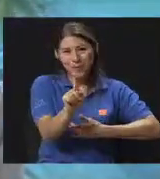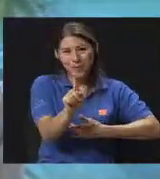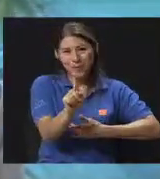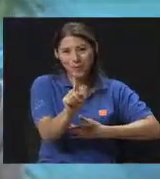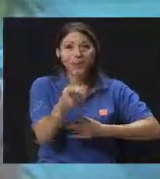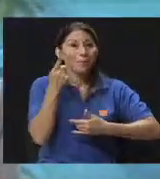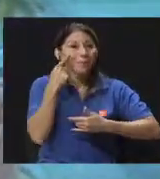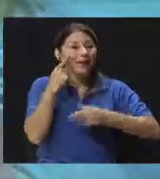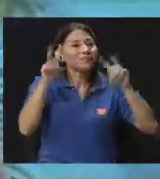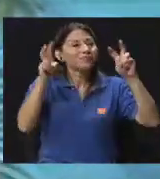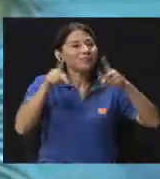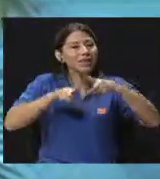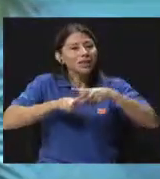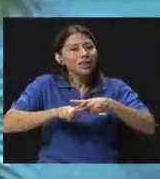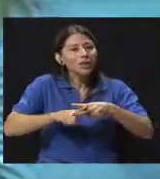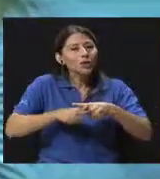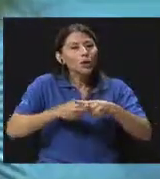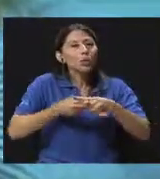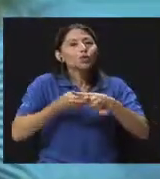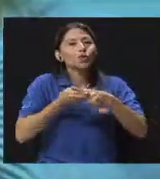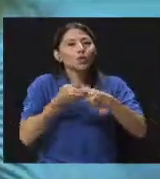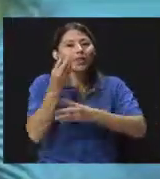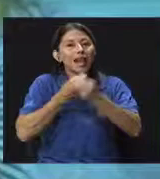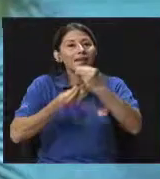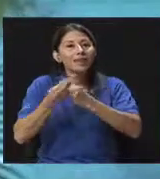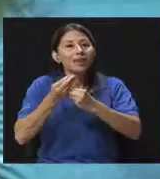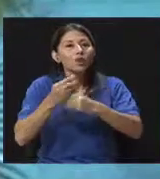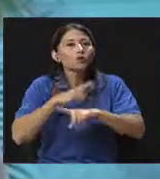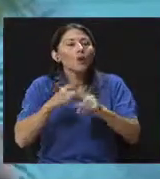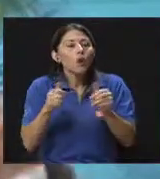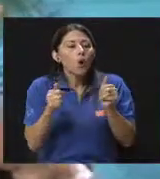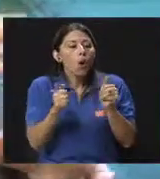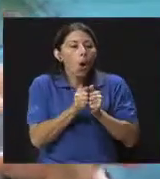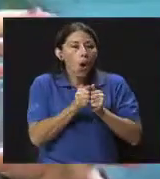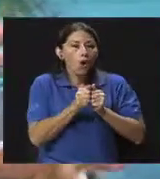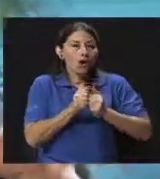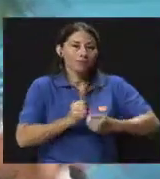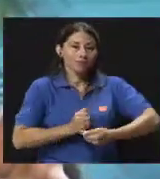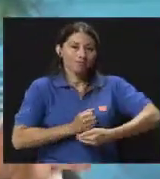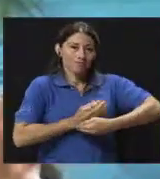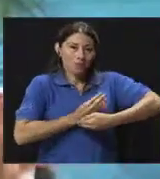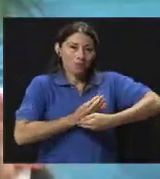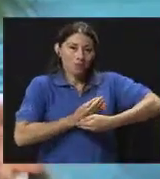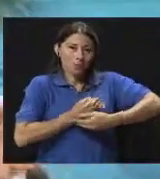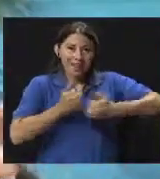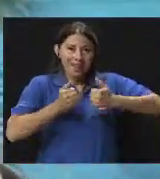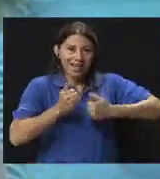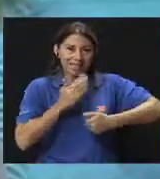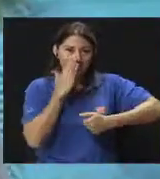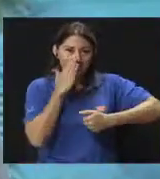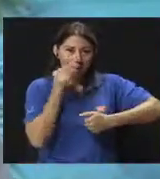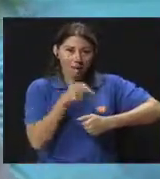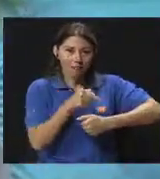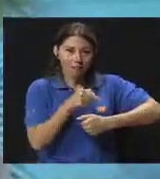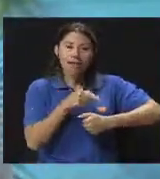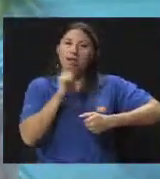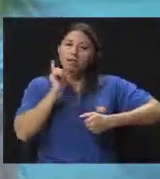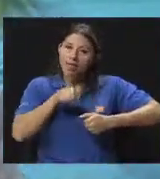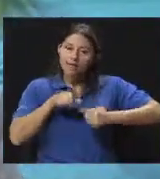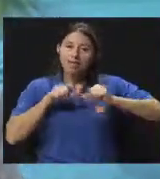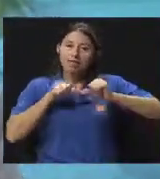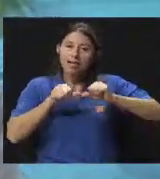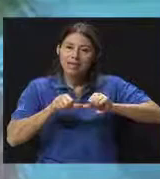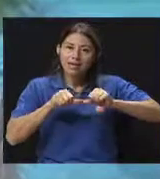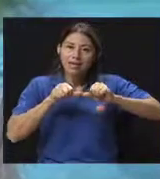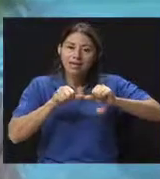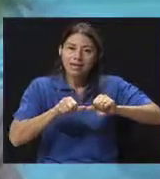introducción de alimentos complementaria a la lactancia materna. ¿Qué quiere decir? Que la leche materna debe seguir en los niños y poco a